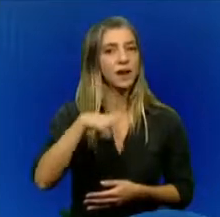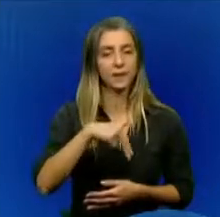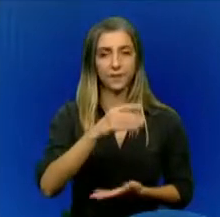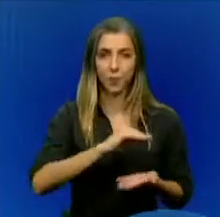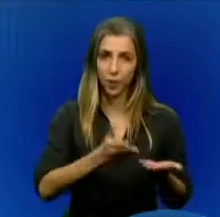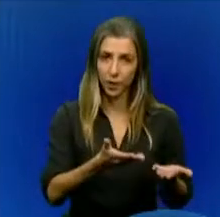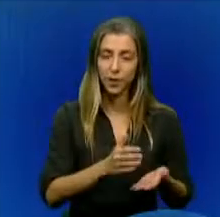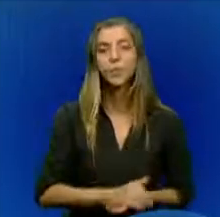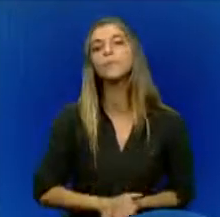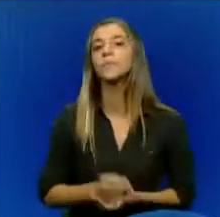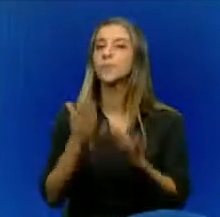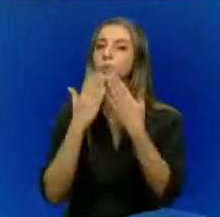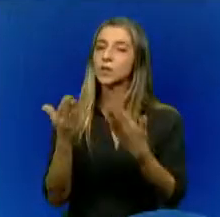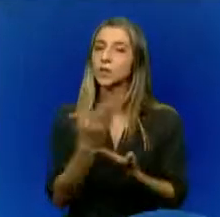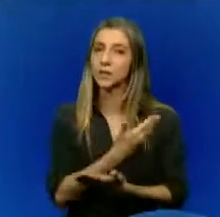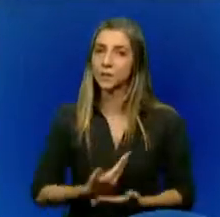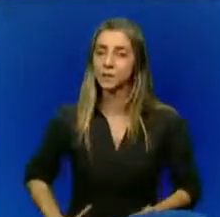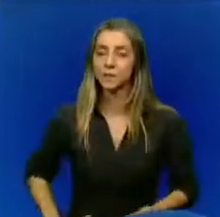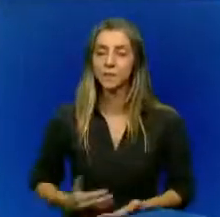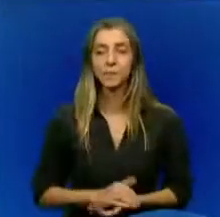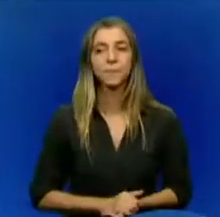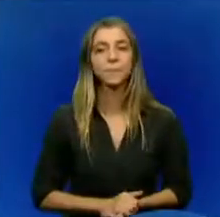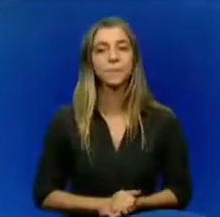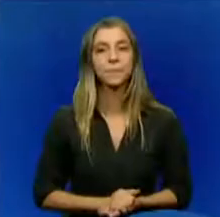Muchas gracias, señor presidente.